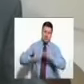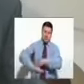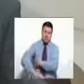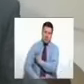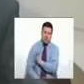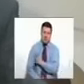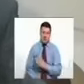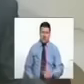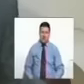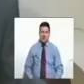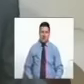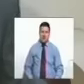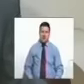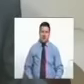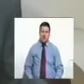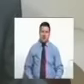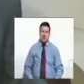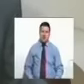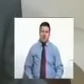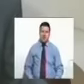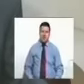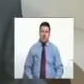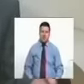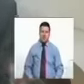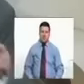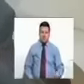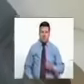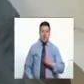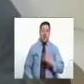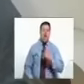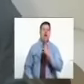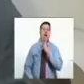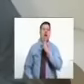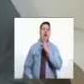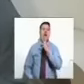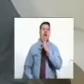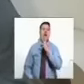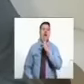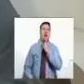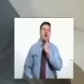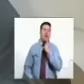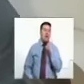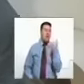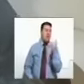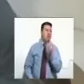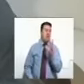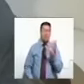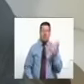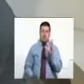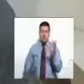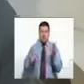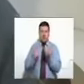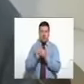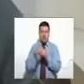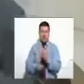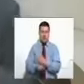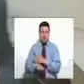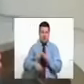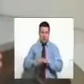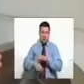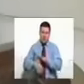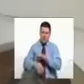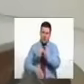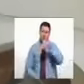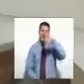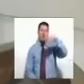señor presidente, que mi intervención tiene en el contexto todo, incluidos los antecedentes